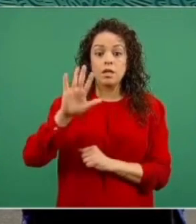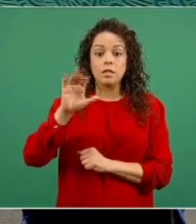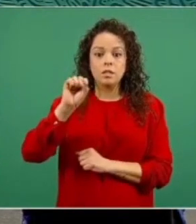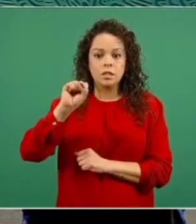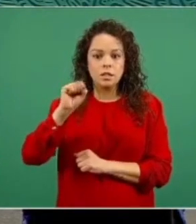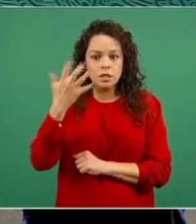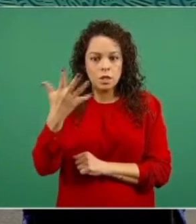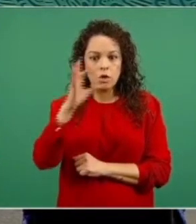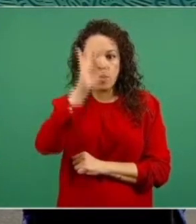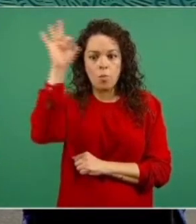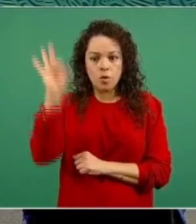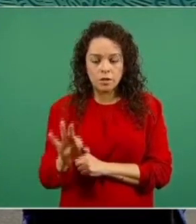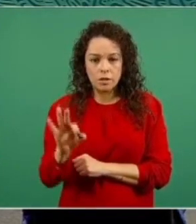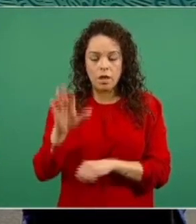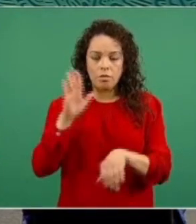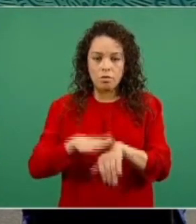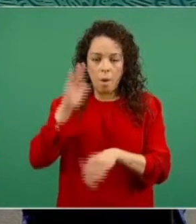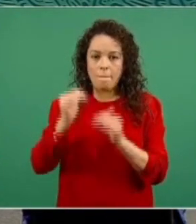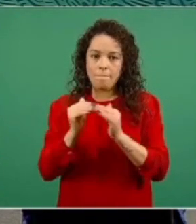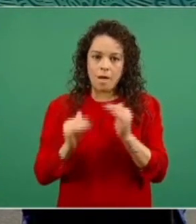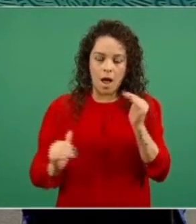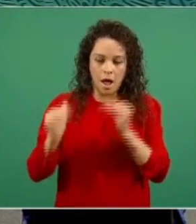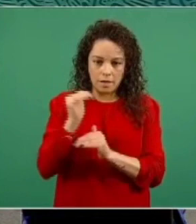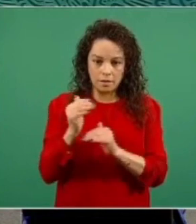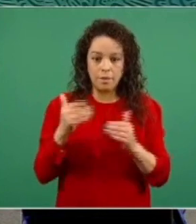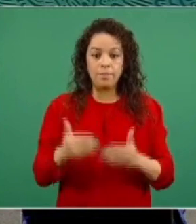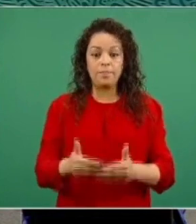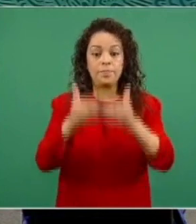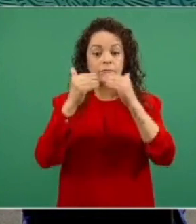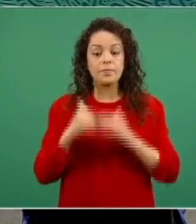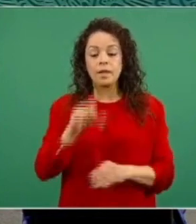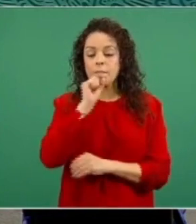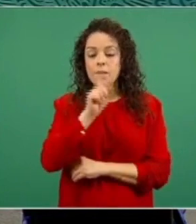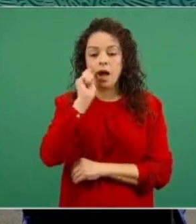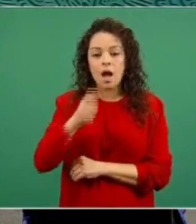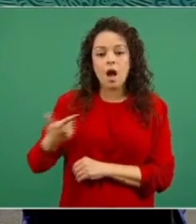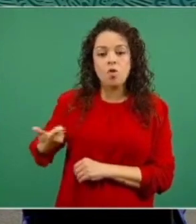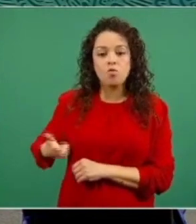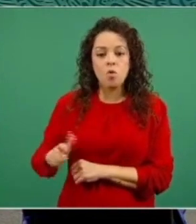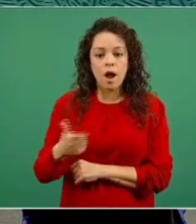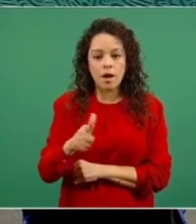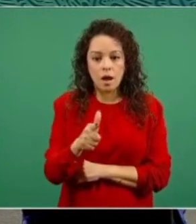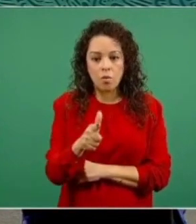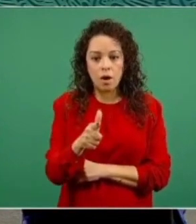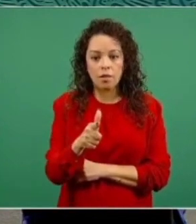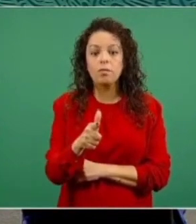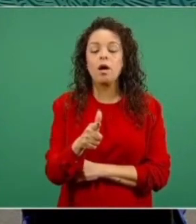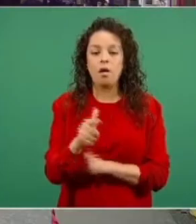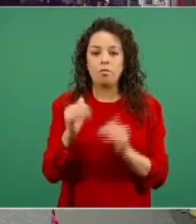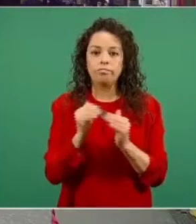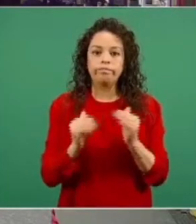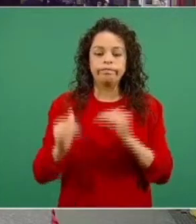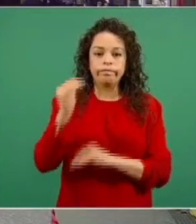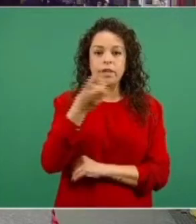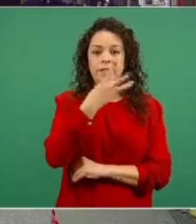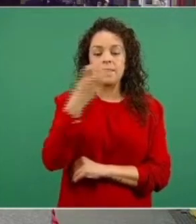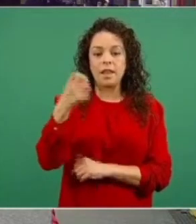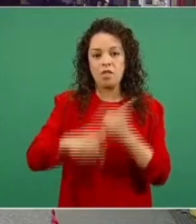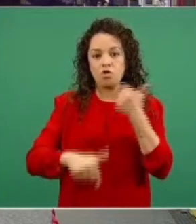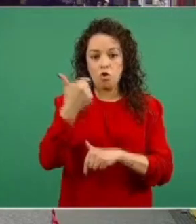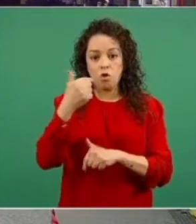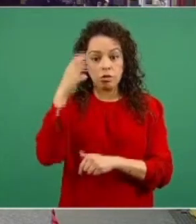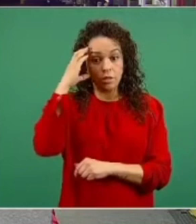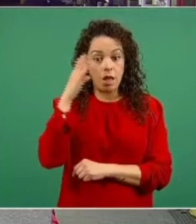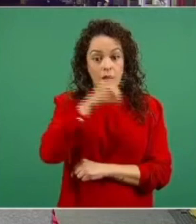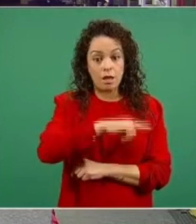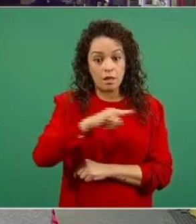65% adicional. En el caso también de Guanajuato, estamos creciendo en 312 camas de